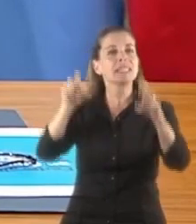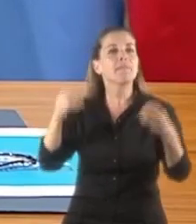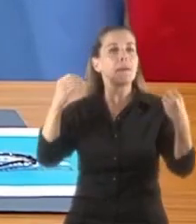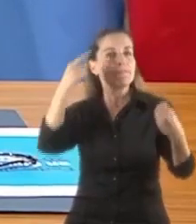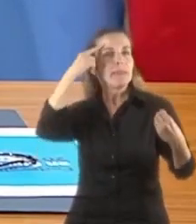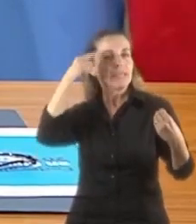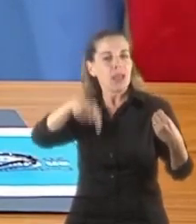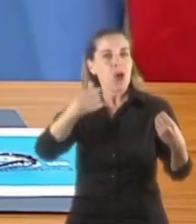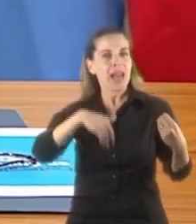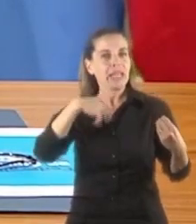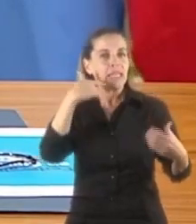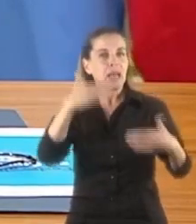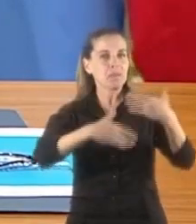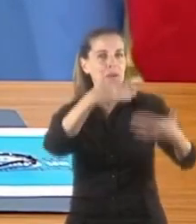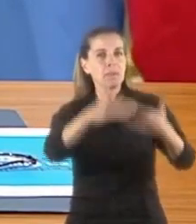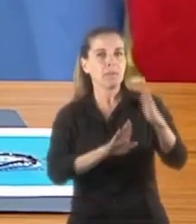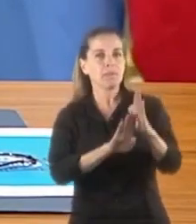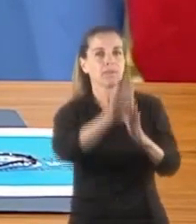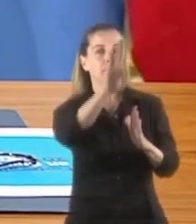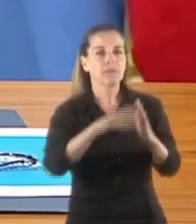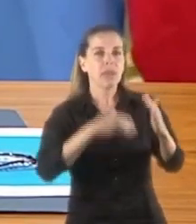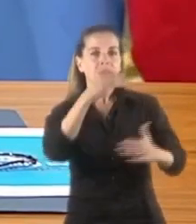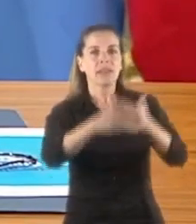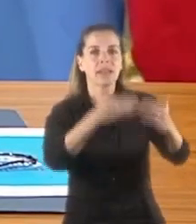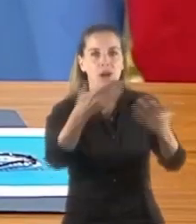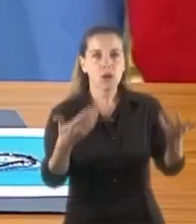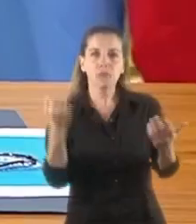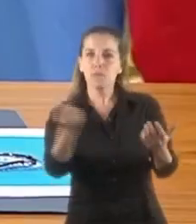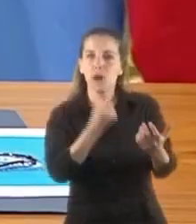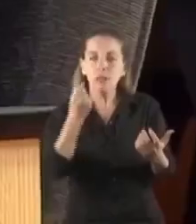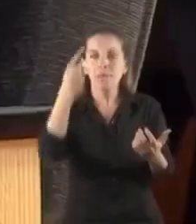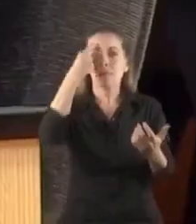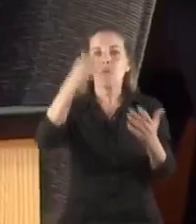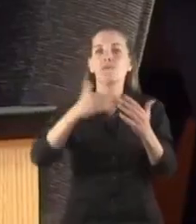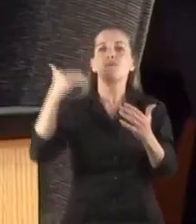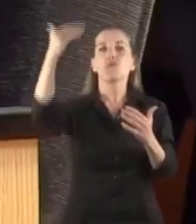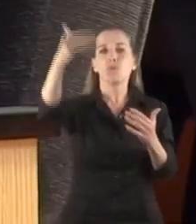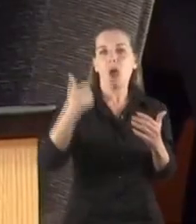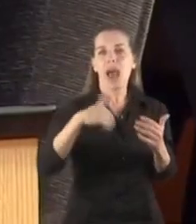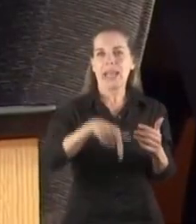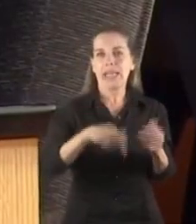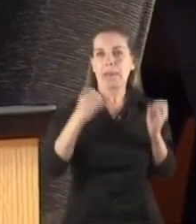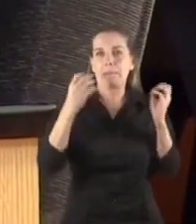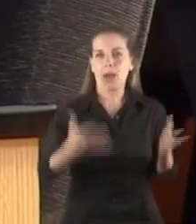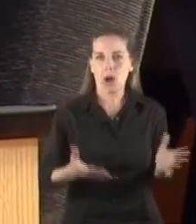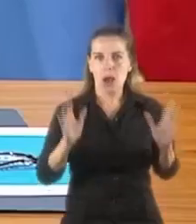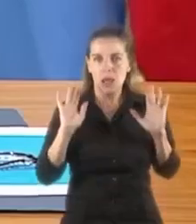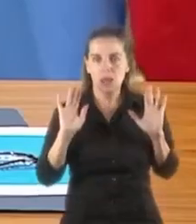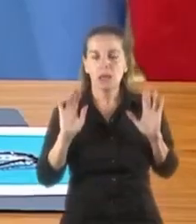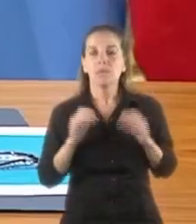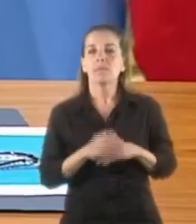desarrollo argentino, la trascendencia que esto tiene para el desarrollo argentino. Si hay algo que tiene